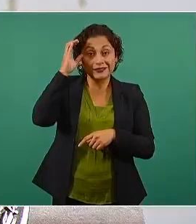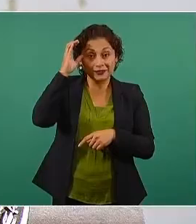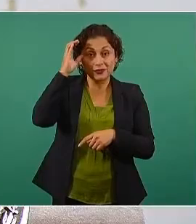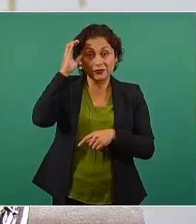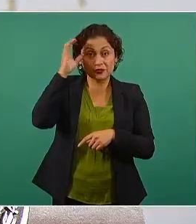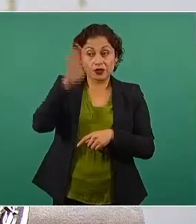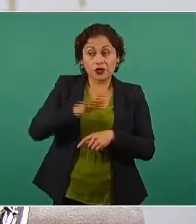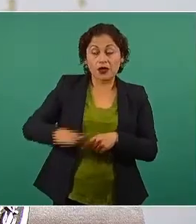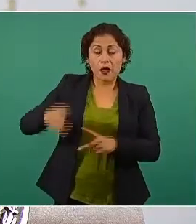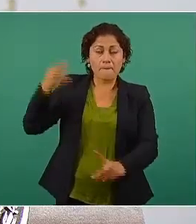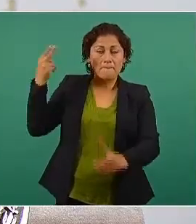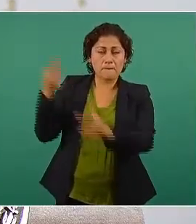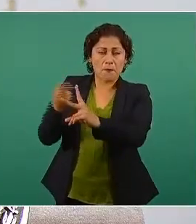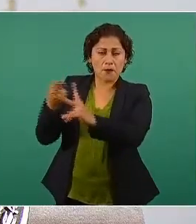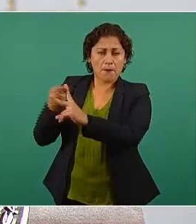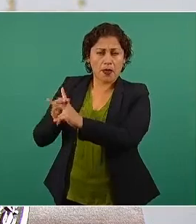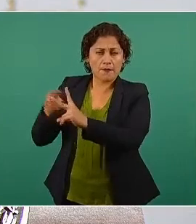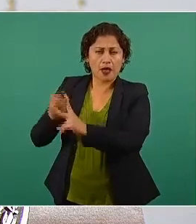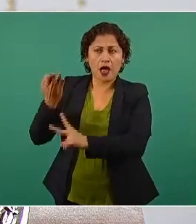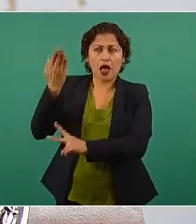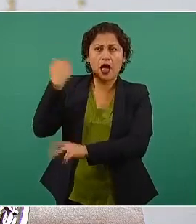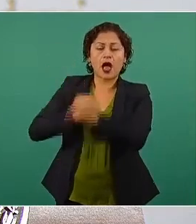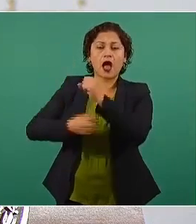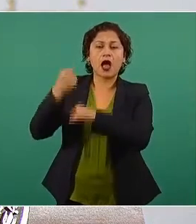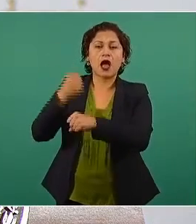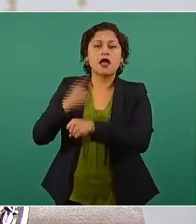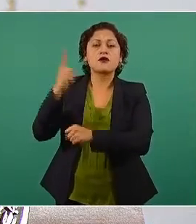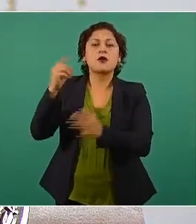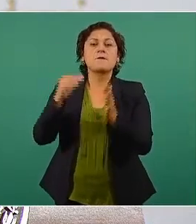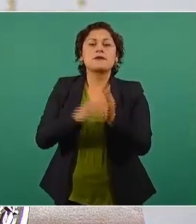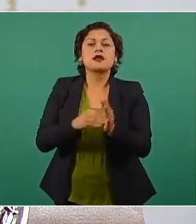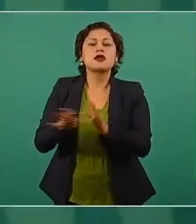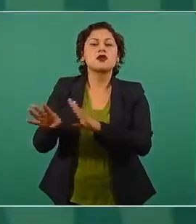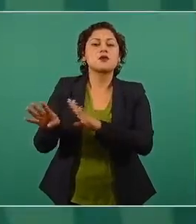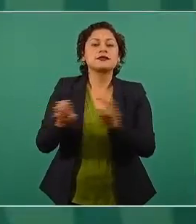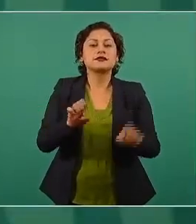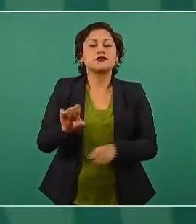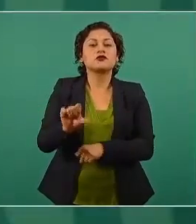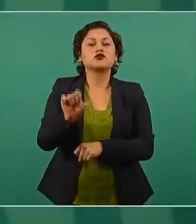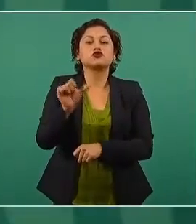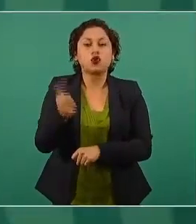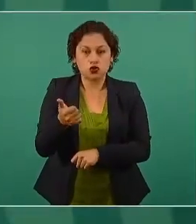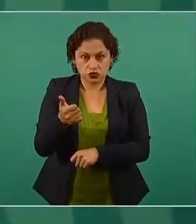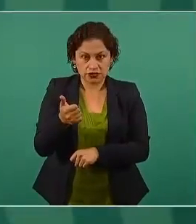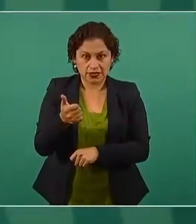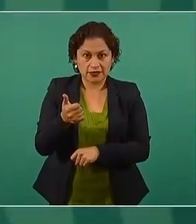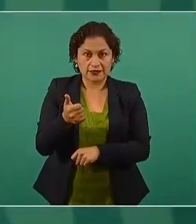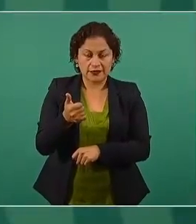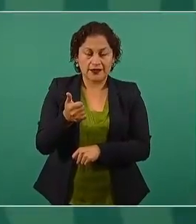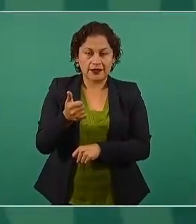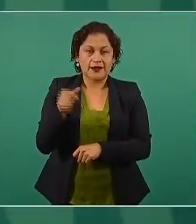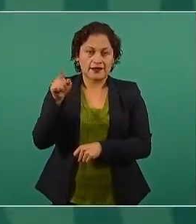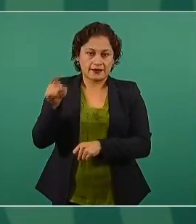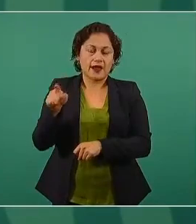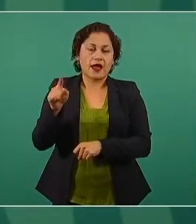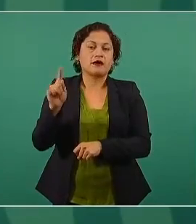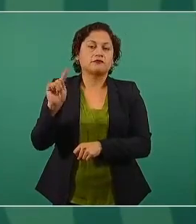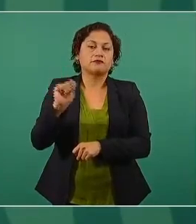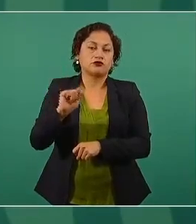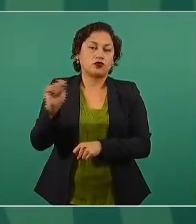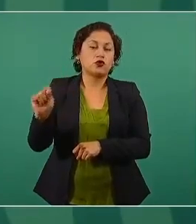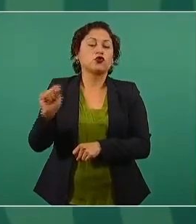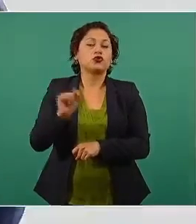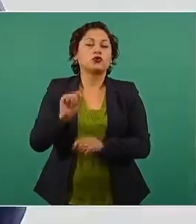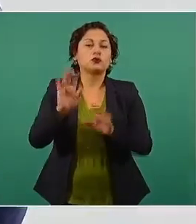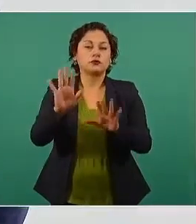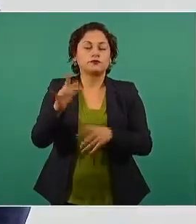en 1911 en Torreón. Y el escritor de ese libro, que tuve que leer